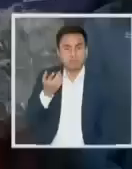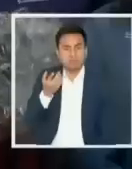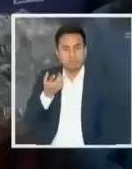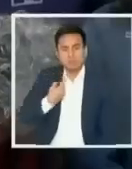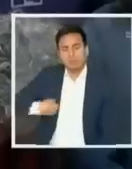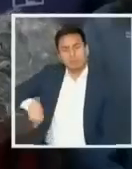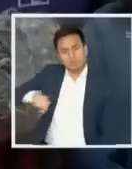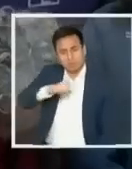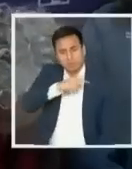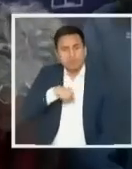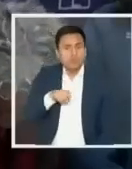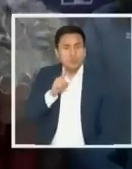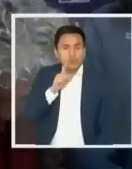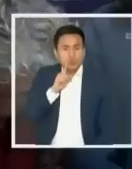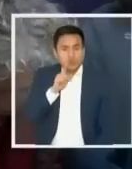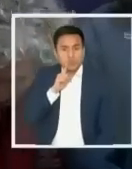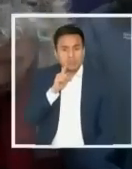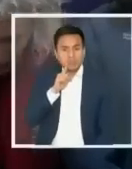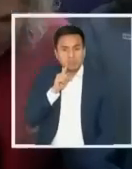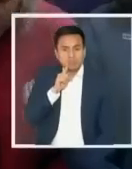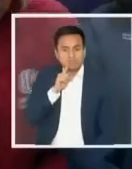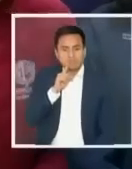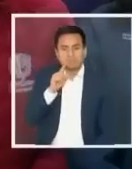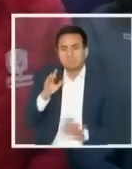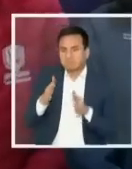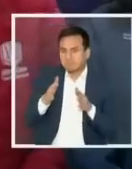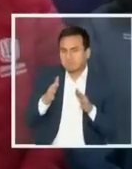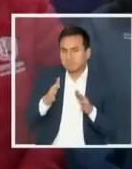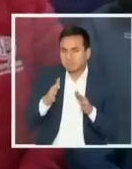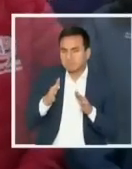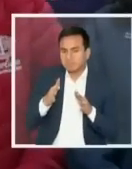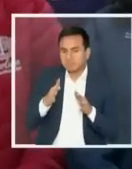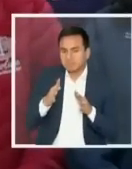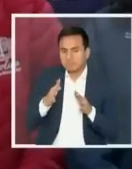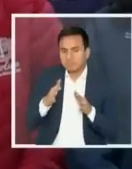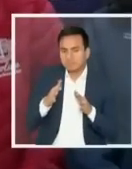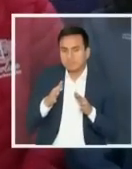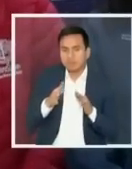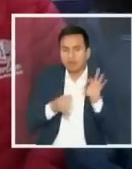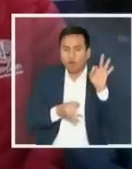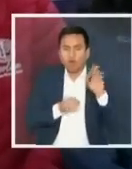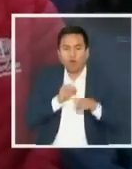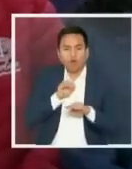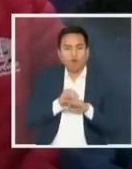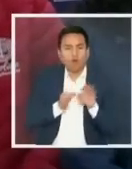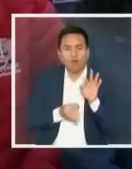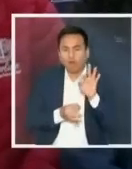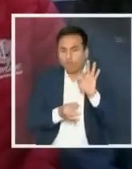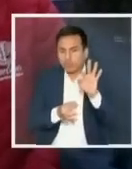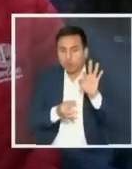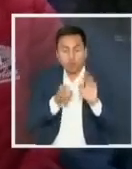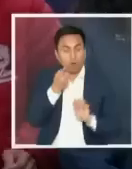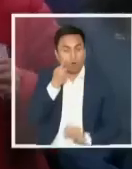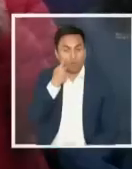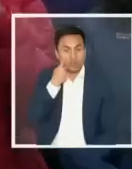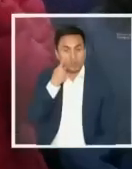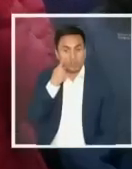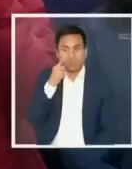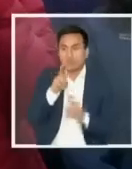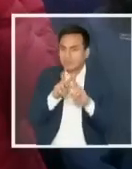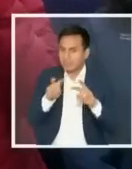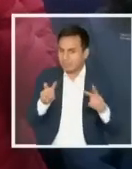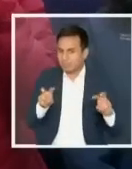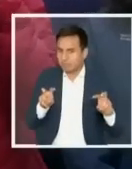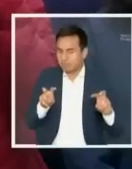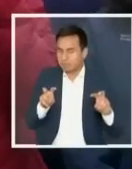una declaración. Es raro, Francesco. Ya, a ver, esto es lo que... O sea, no tenía otra opción la moneda que